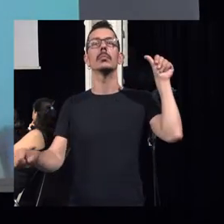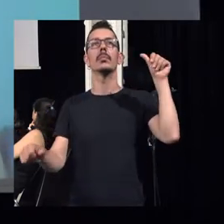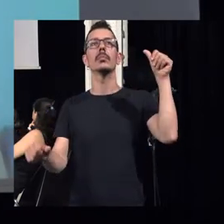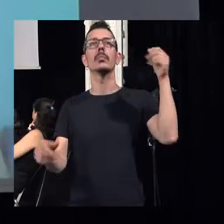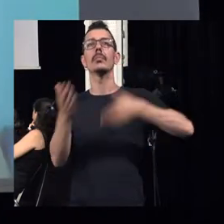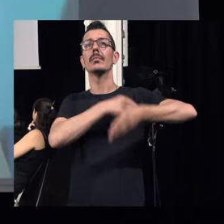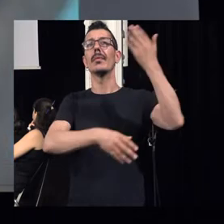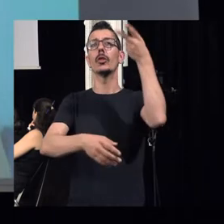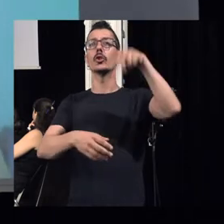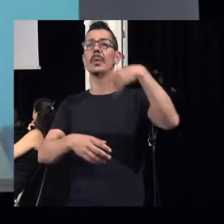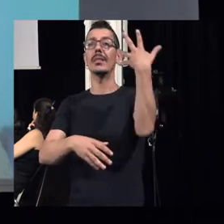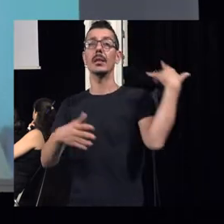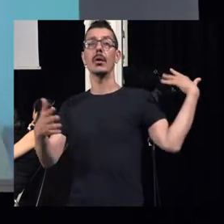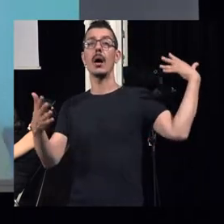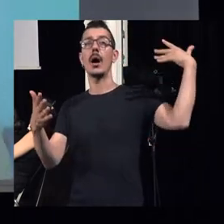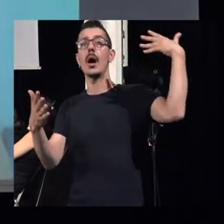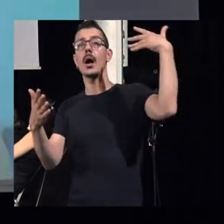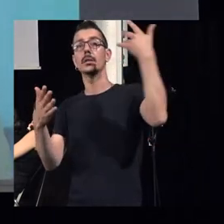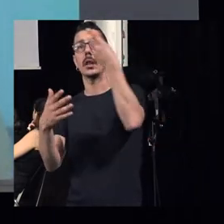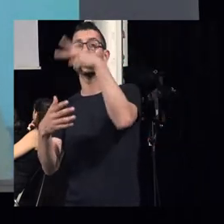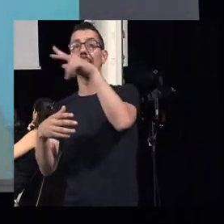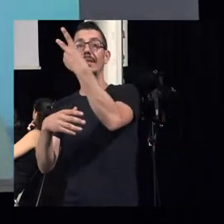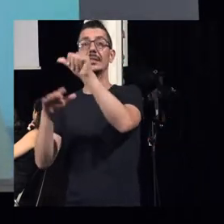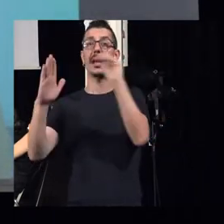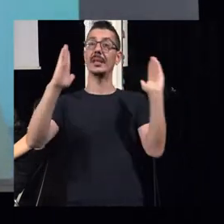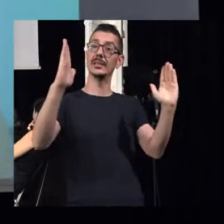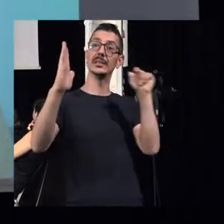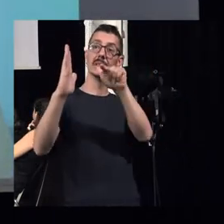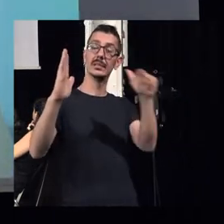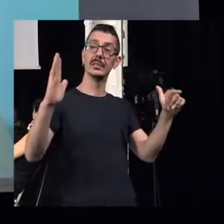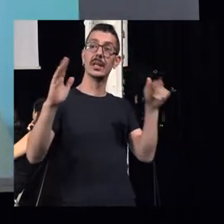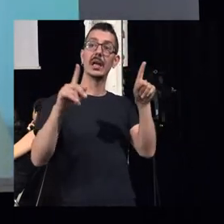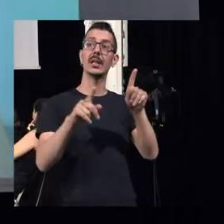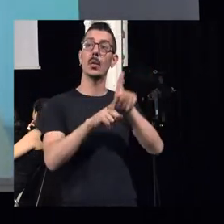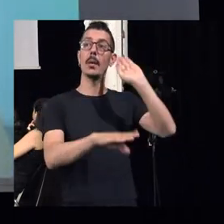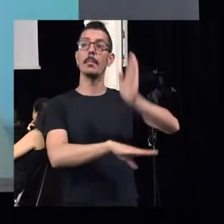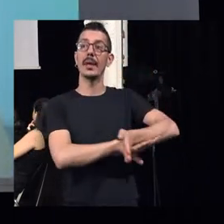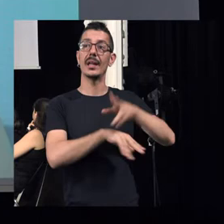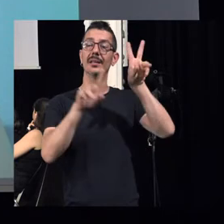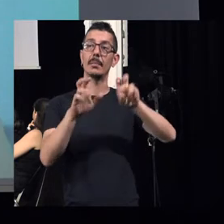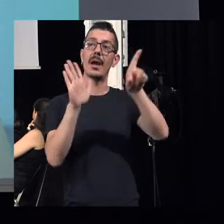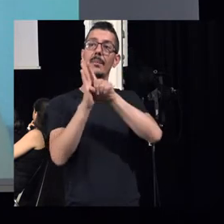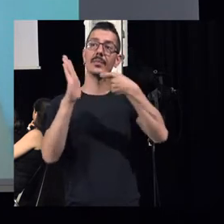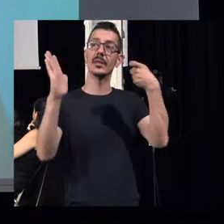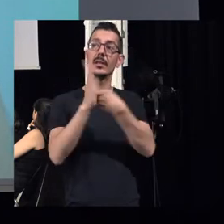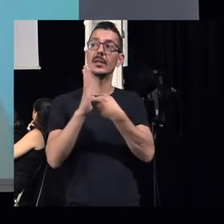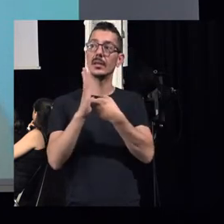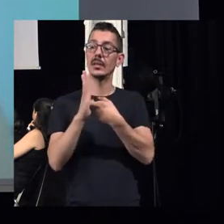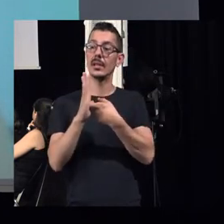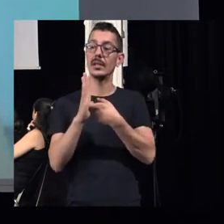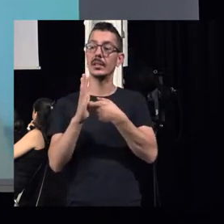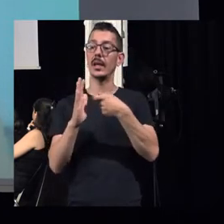2005 hasta el año 2016 aquí había la penalización del delito de adescamiento,